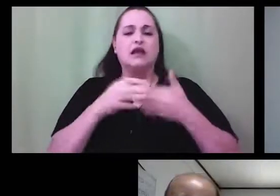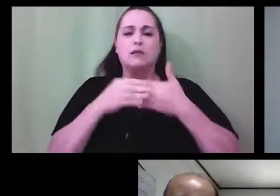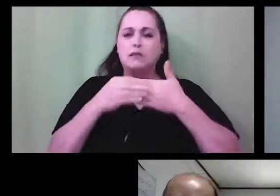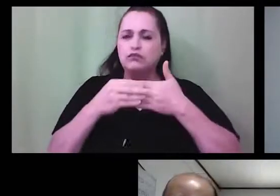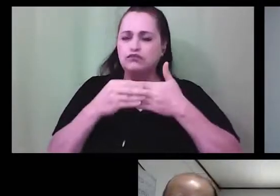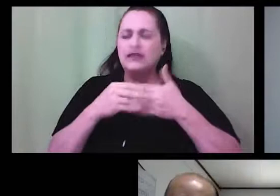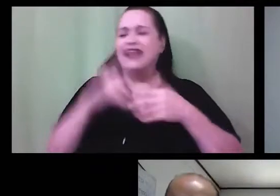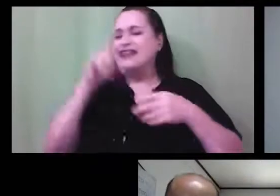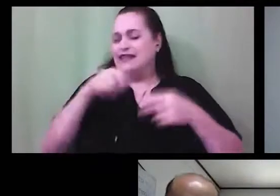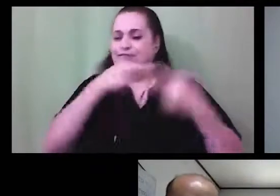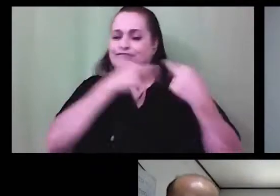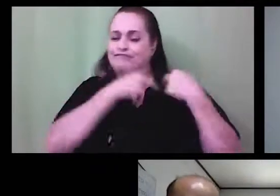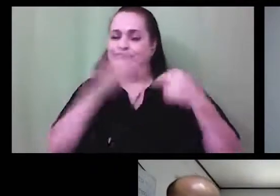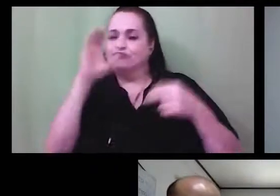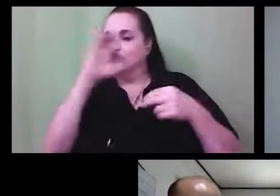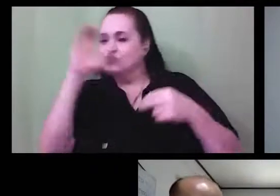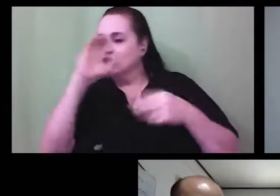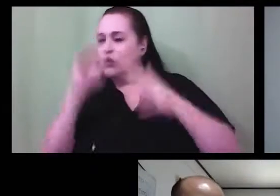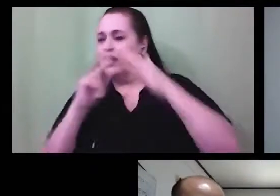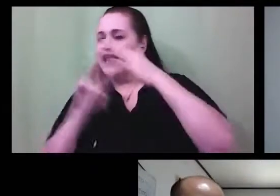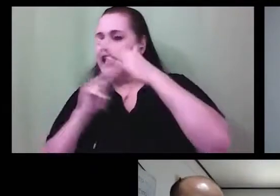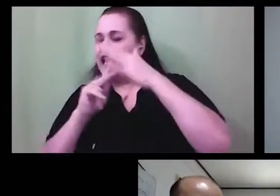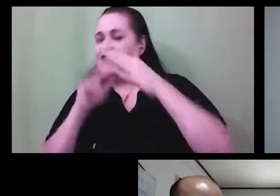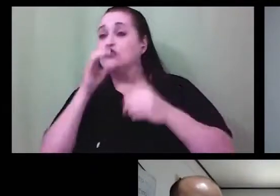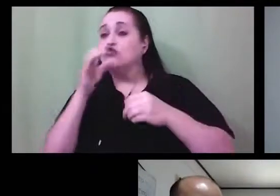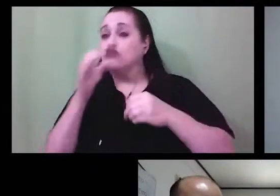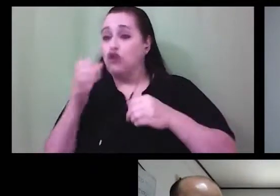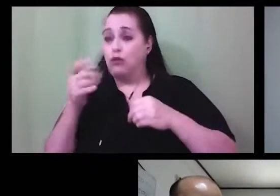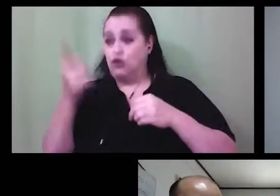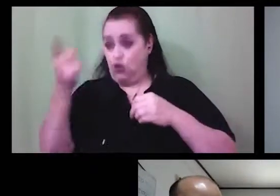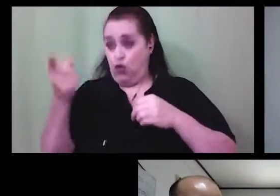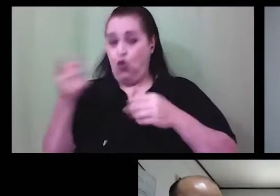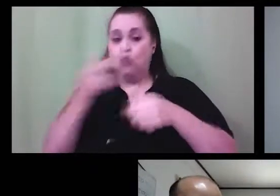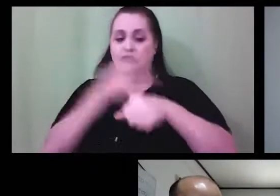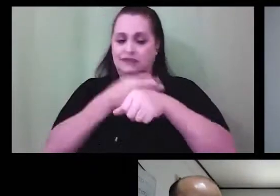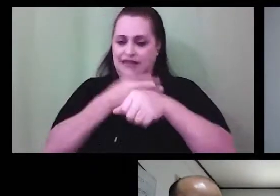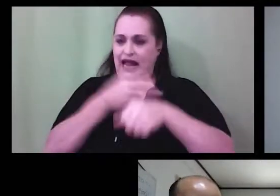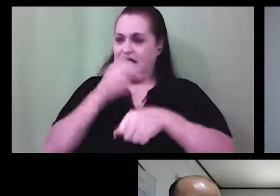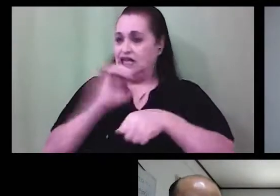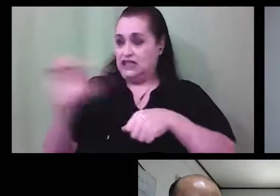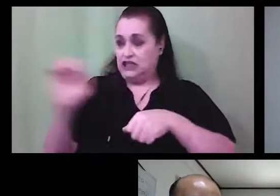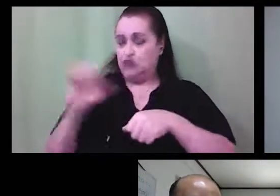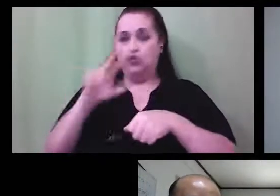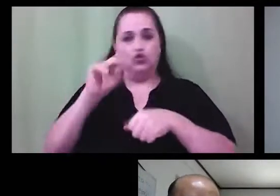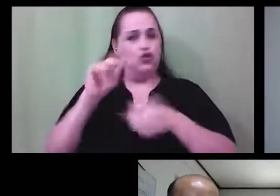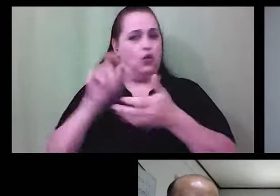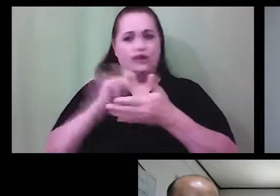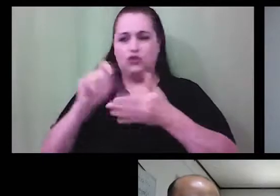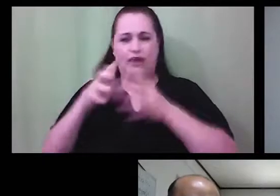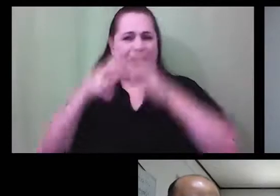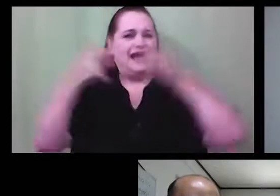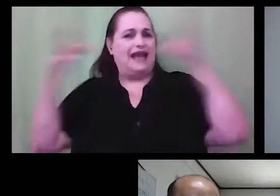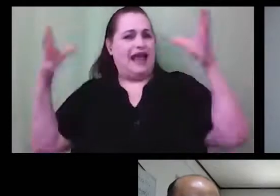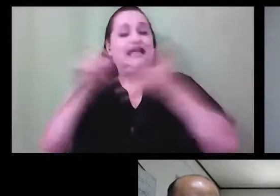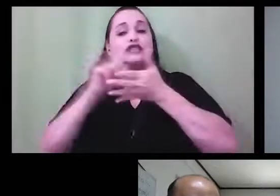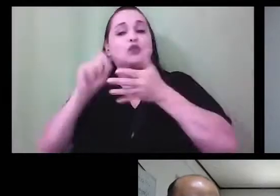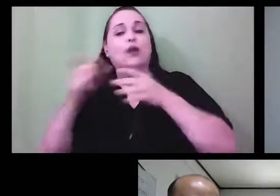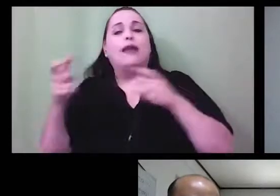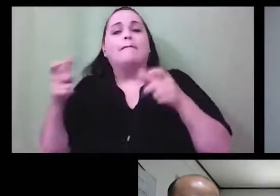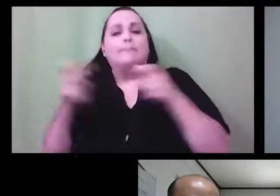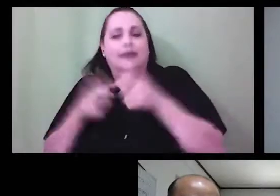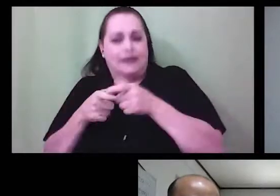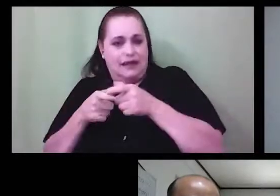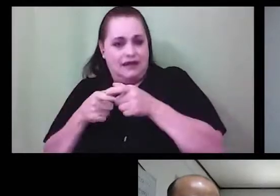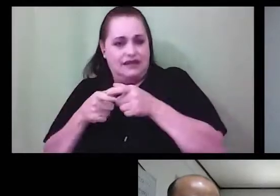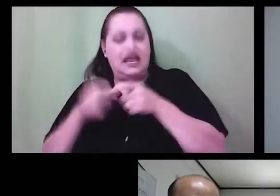tocó buscarle kinder. Nos aconsejó el Hospital de Niños, no una escuela grande, sino una escuela chiquita,